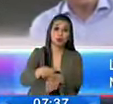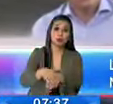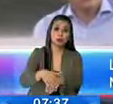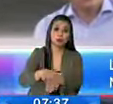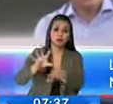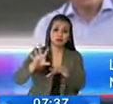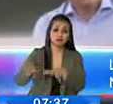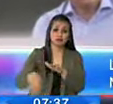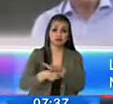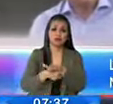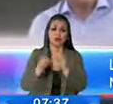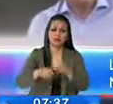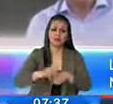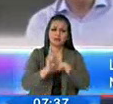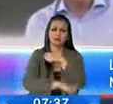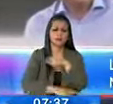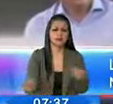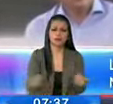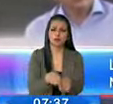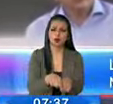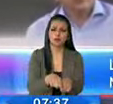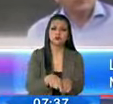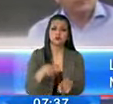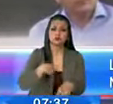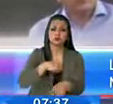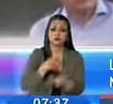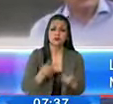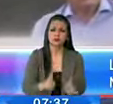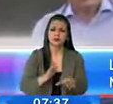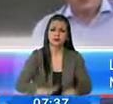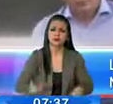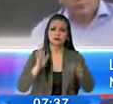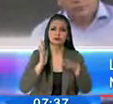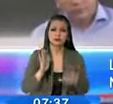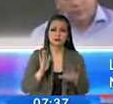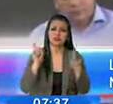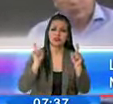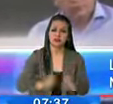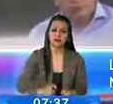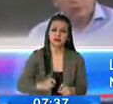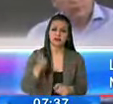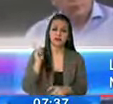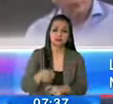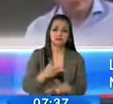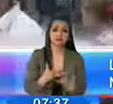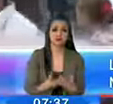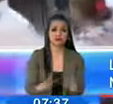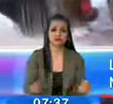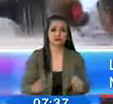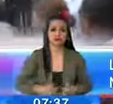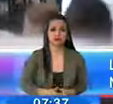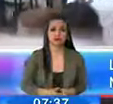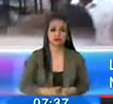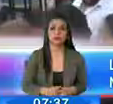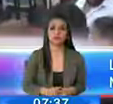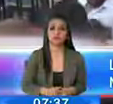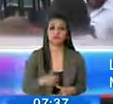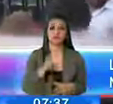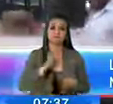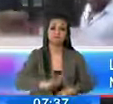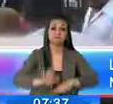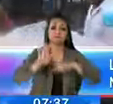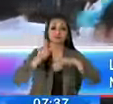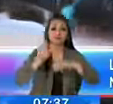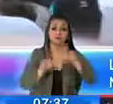acusados al mismo tiempo que nosotros nos convertimos en parte de la solución. Así también fue su compromiso con